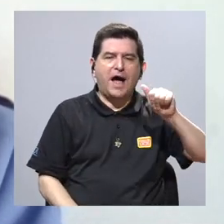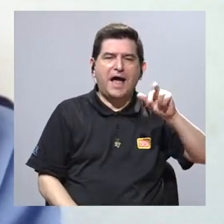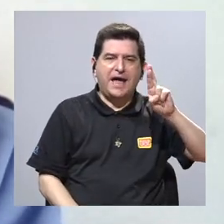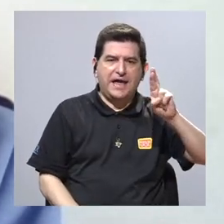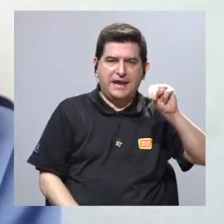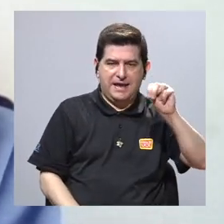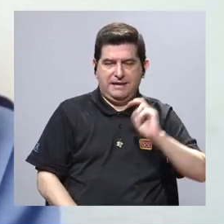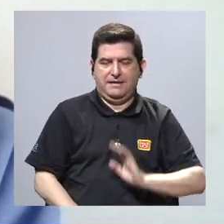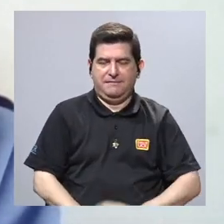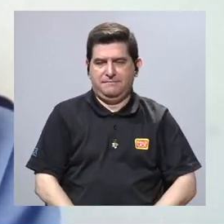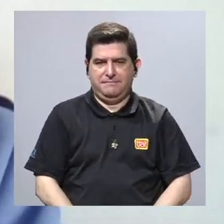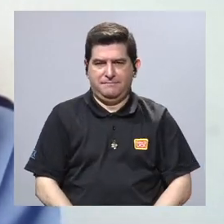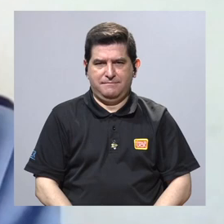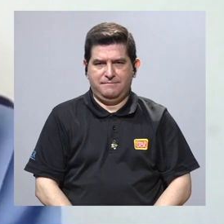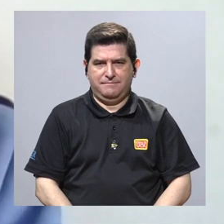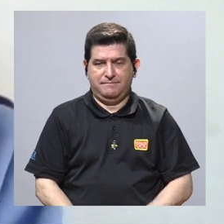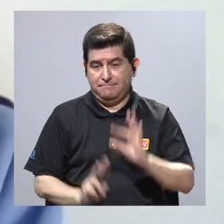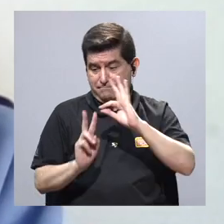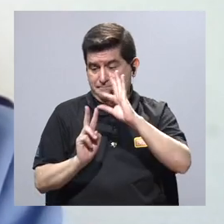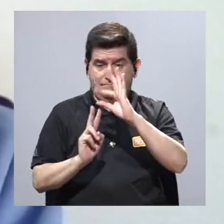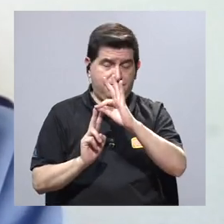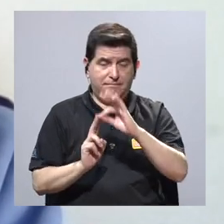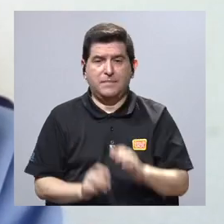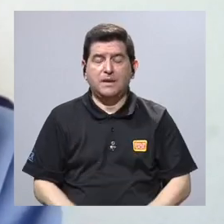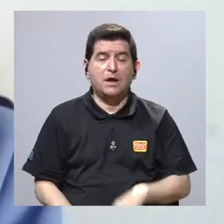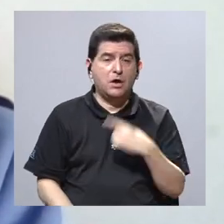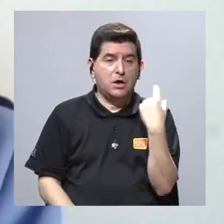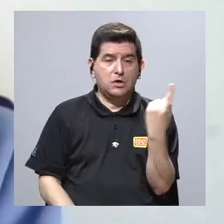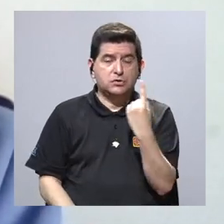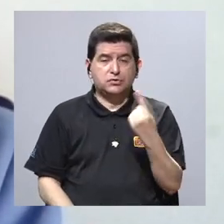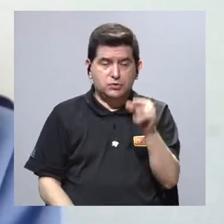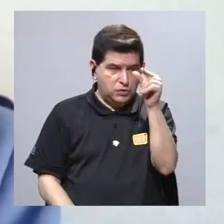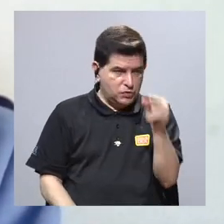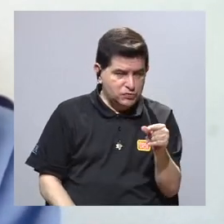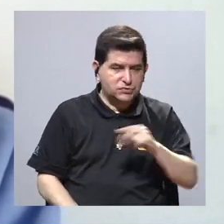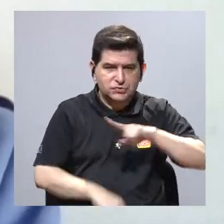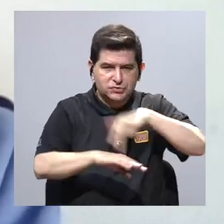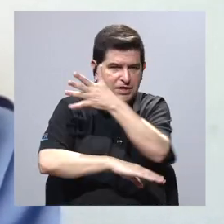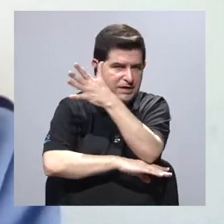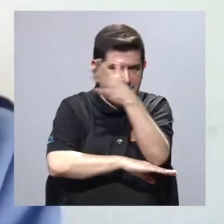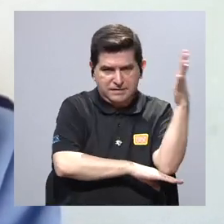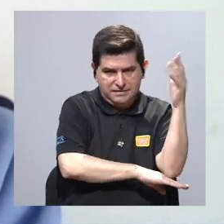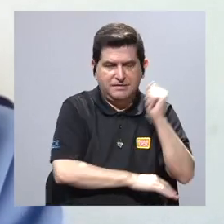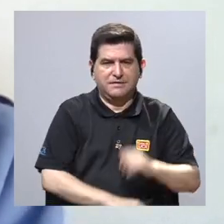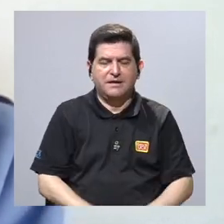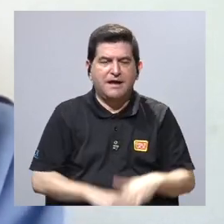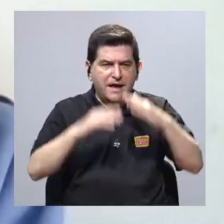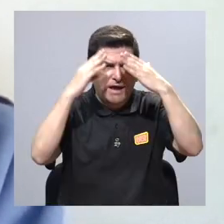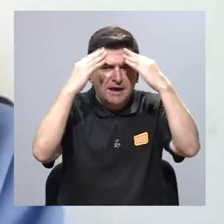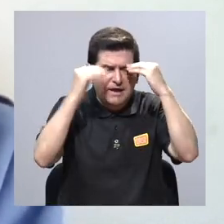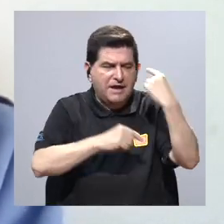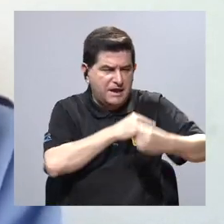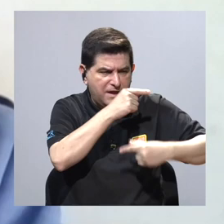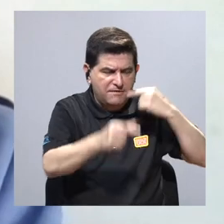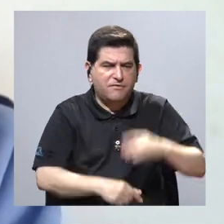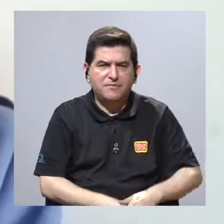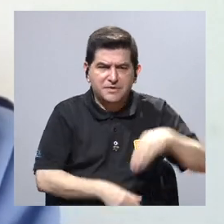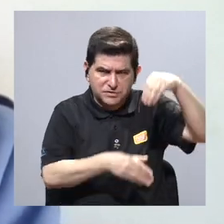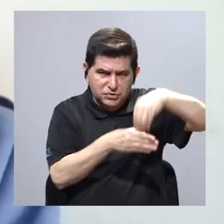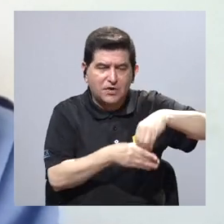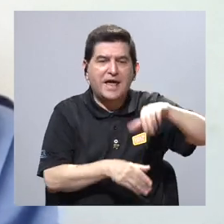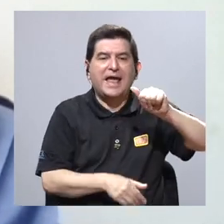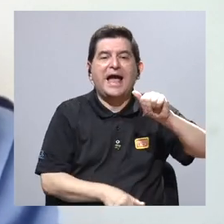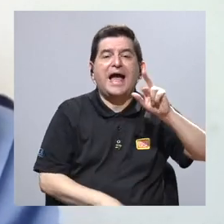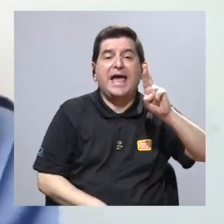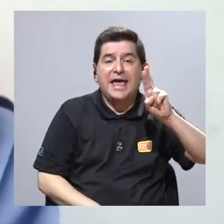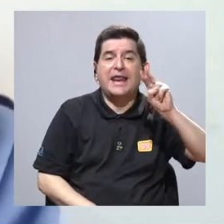ser ARN. De hecho, es el único ente en la naturaleza en donde la información genética